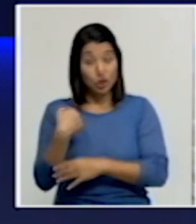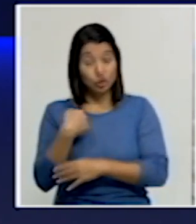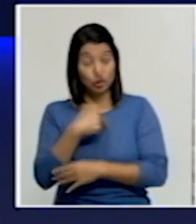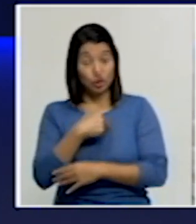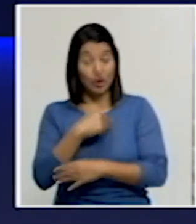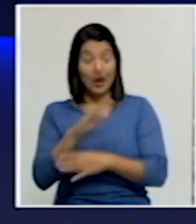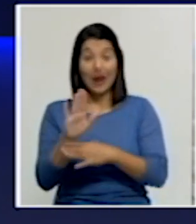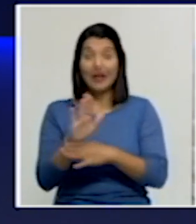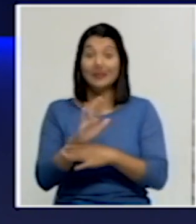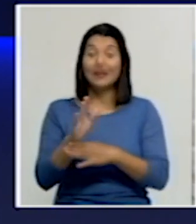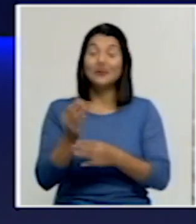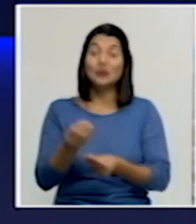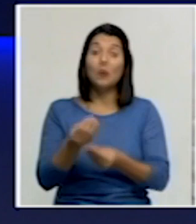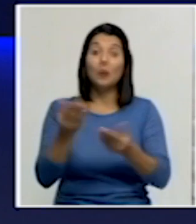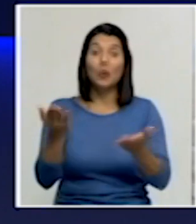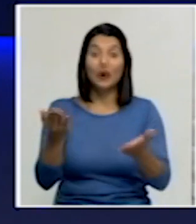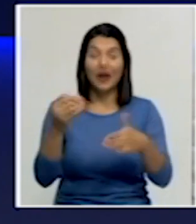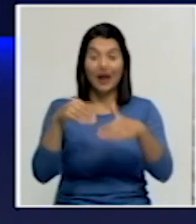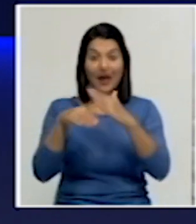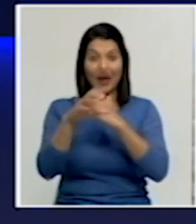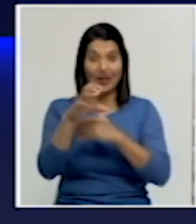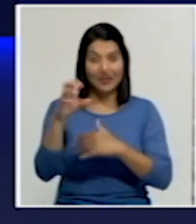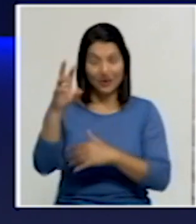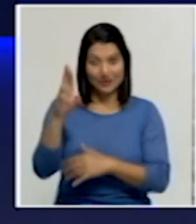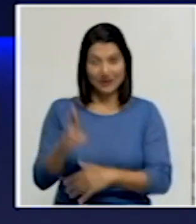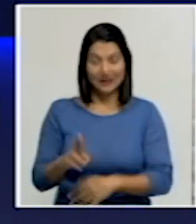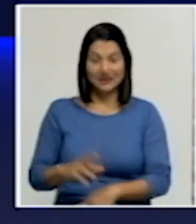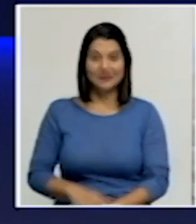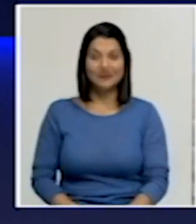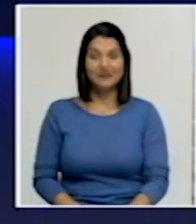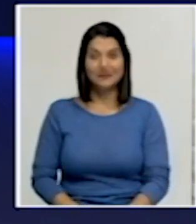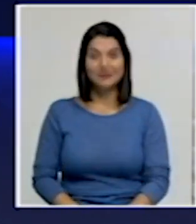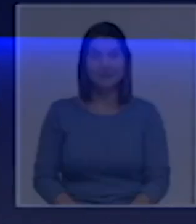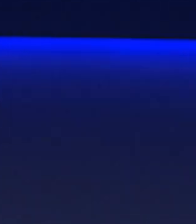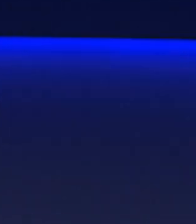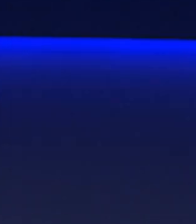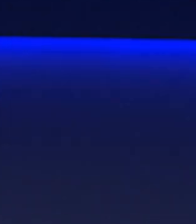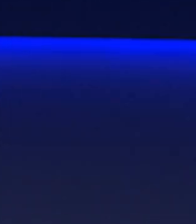para usted. Somos la televisión pública de Costa Rica.